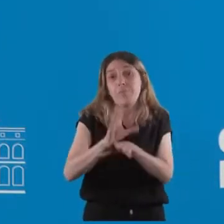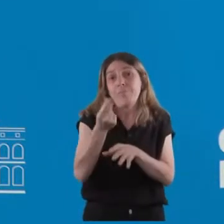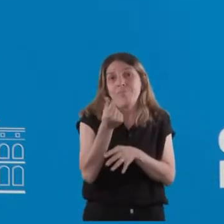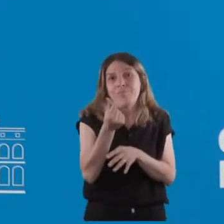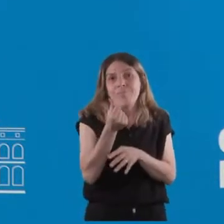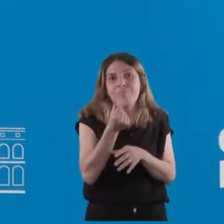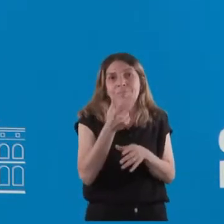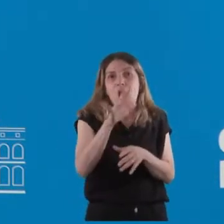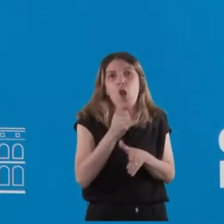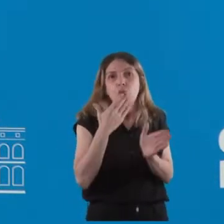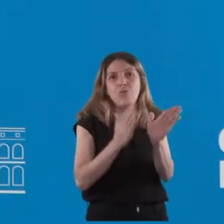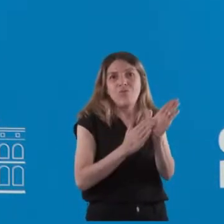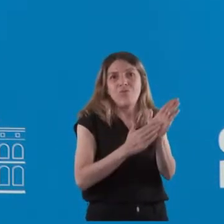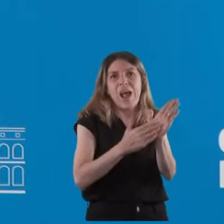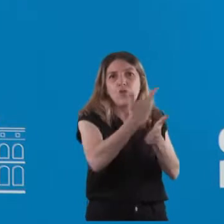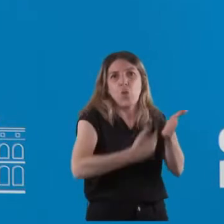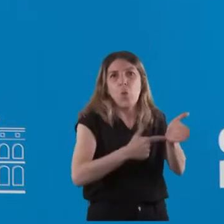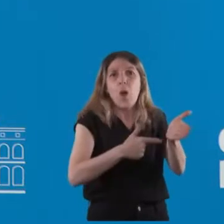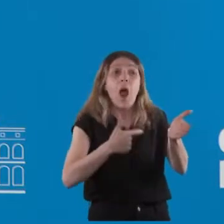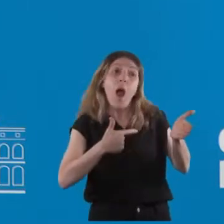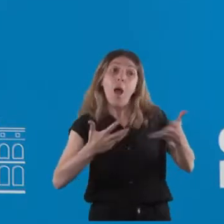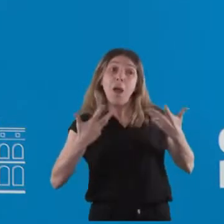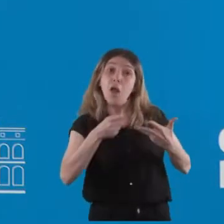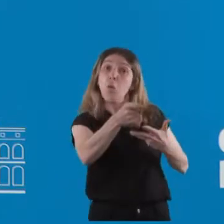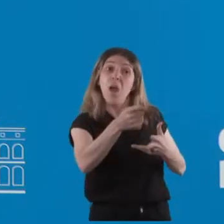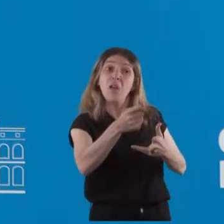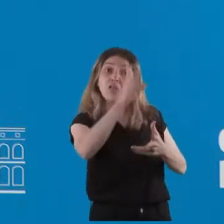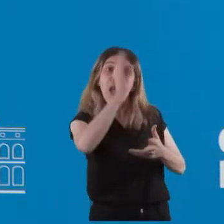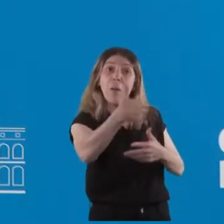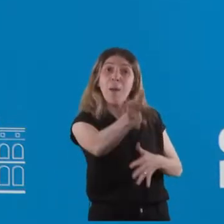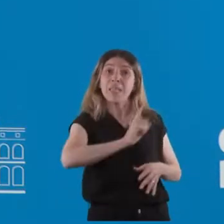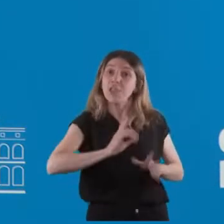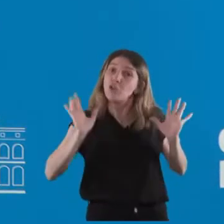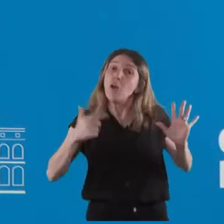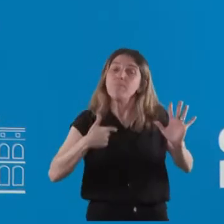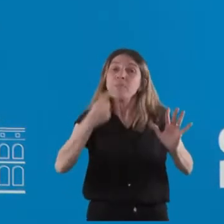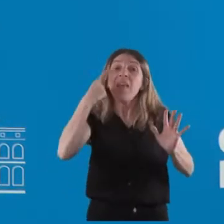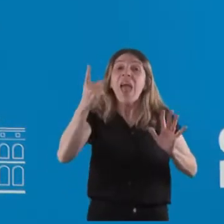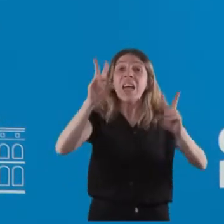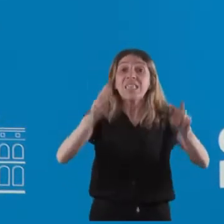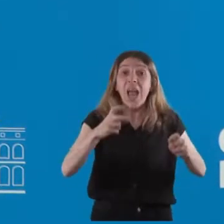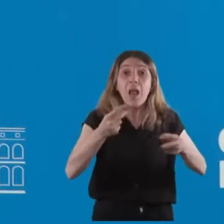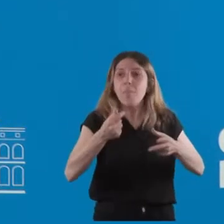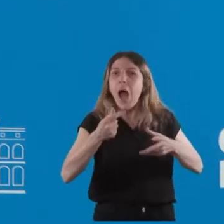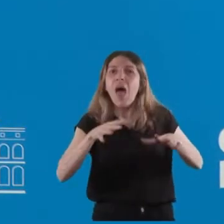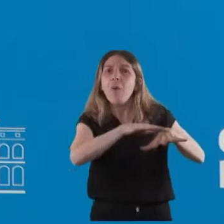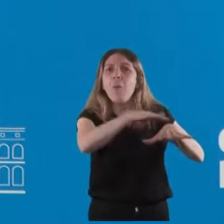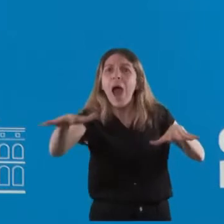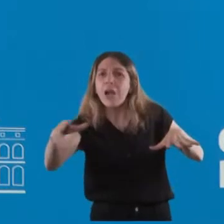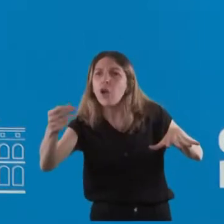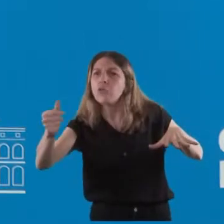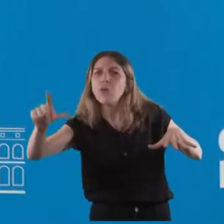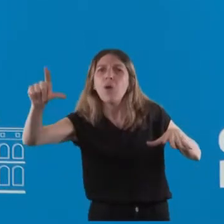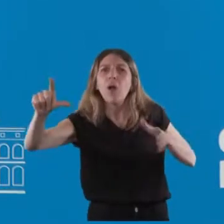segmentación de las tarifas me alegra que usted tenga mucha más información que yo la verdad es que la idea de la segmentación es algo que todavía se está estudiando hay una